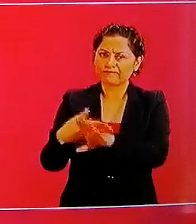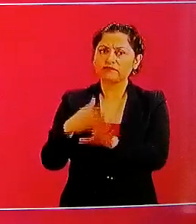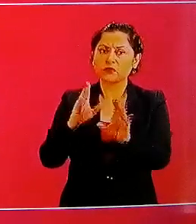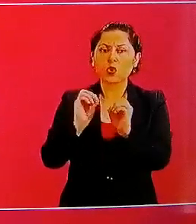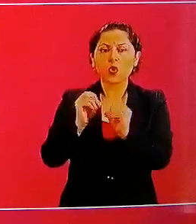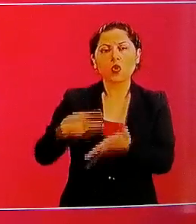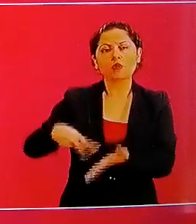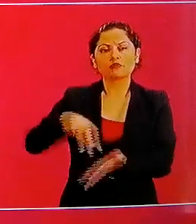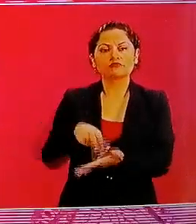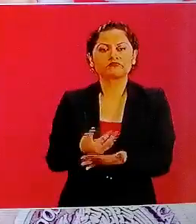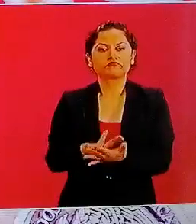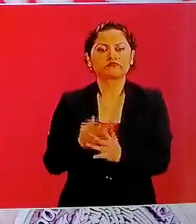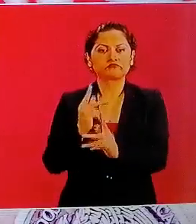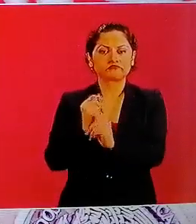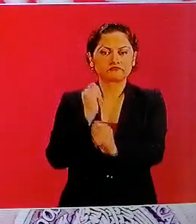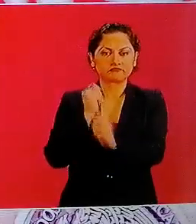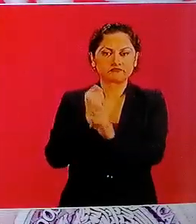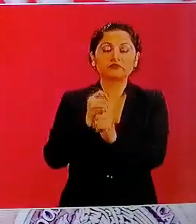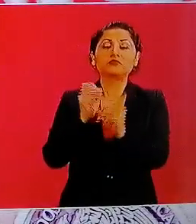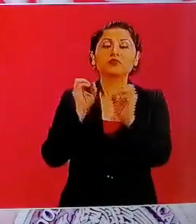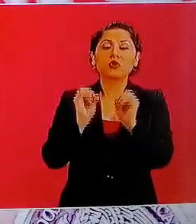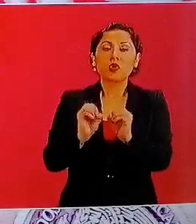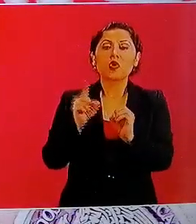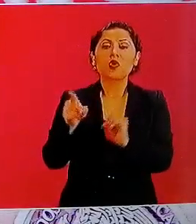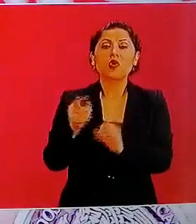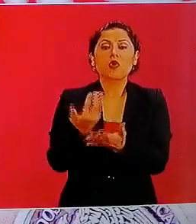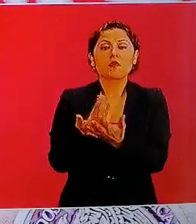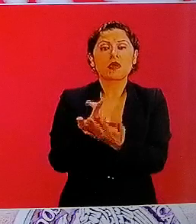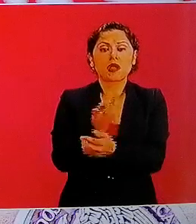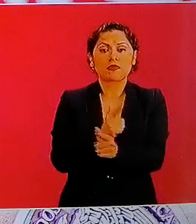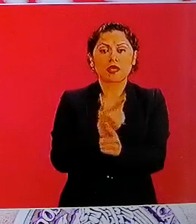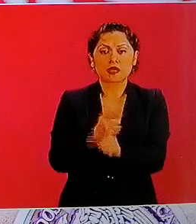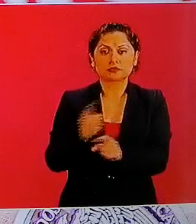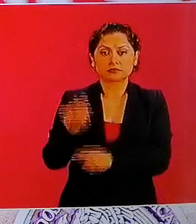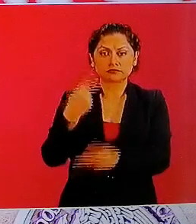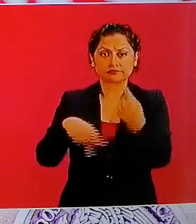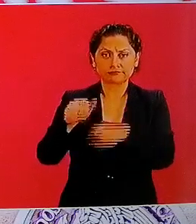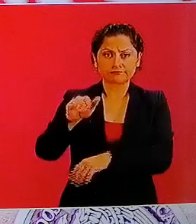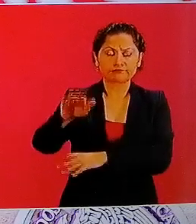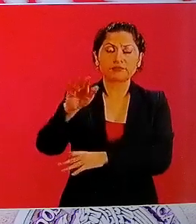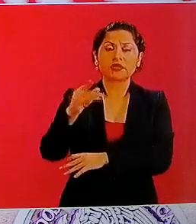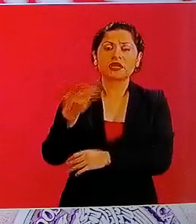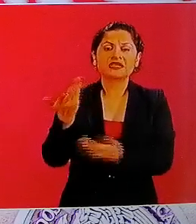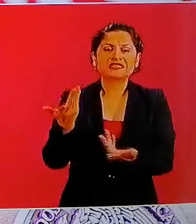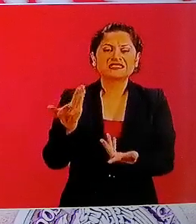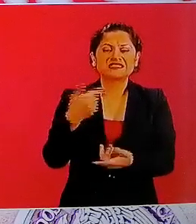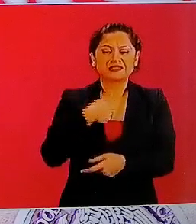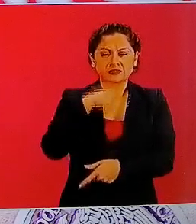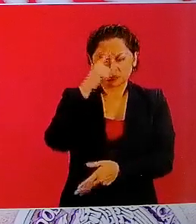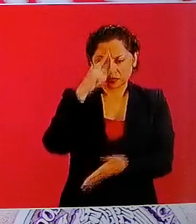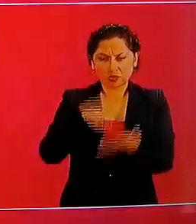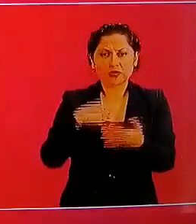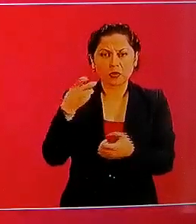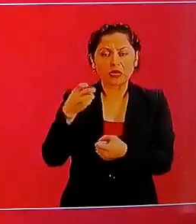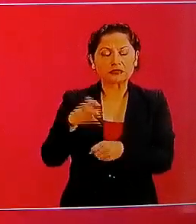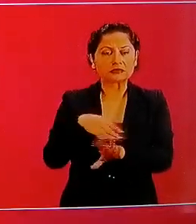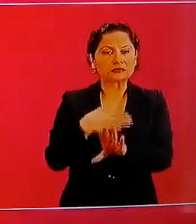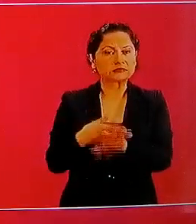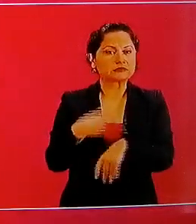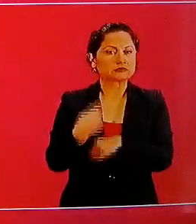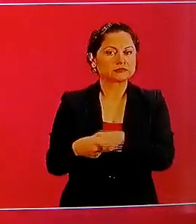de autobús o haciendo la parada a un taxi. Y creo que hay un tema que me